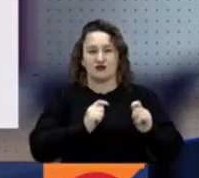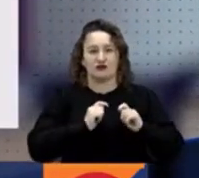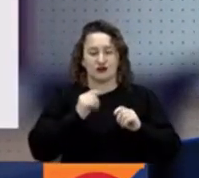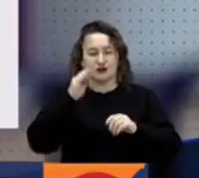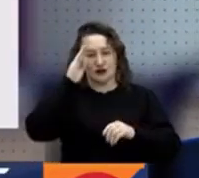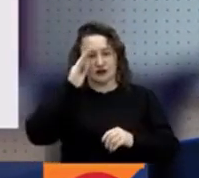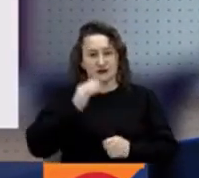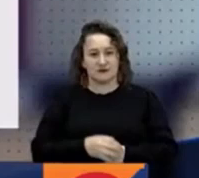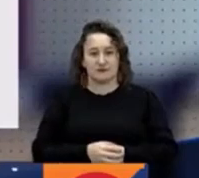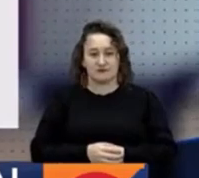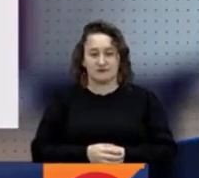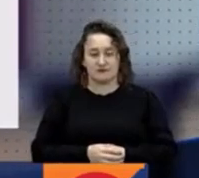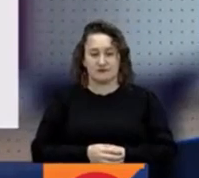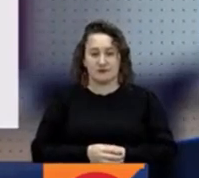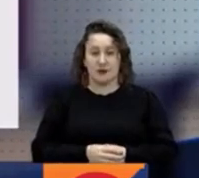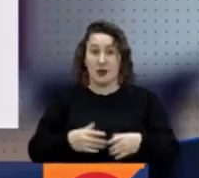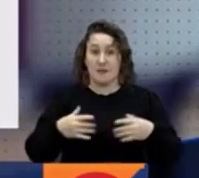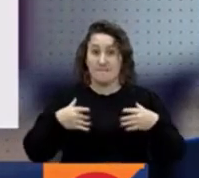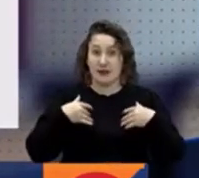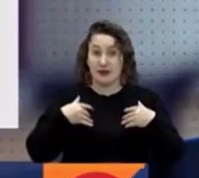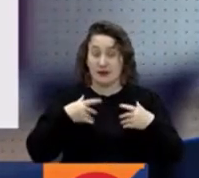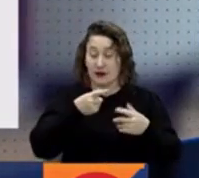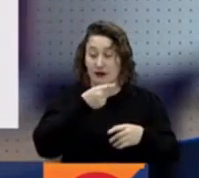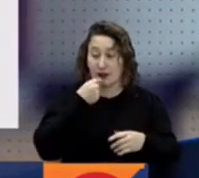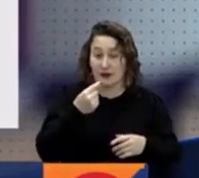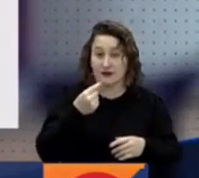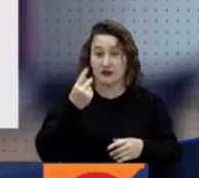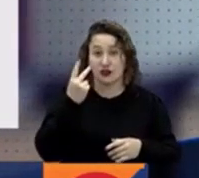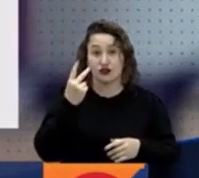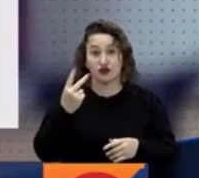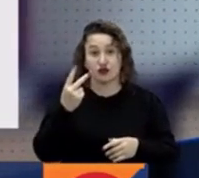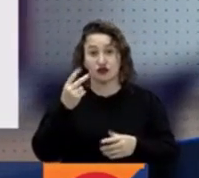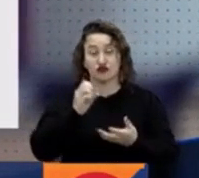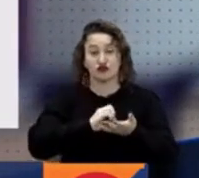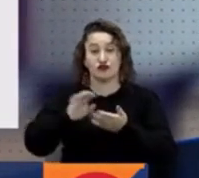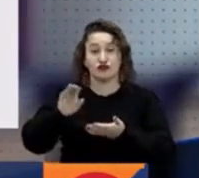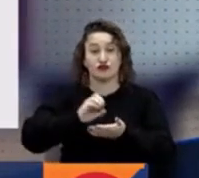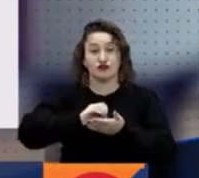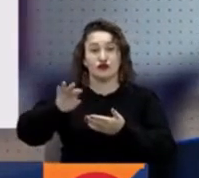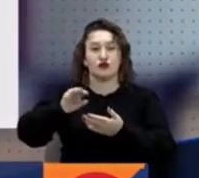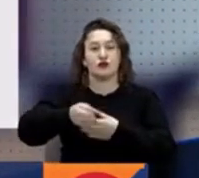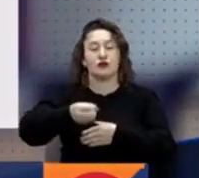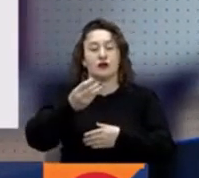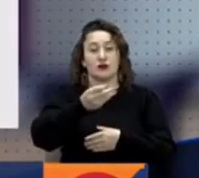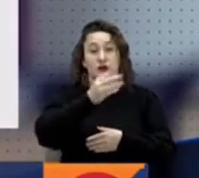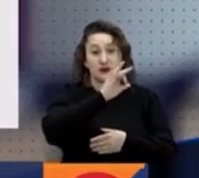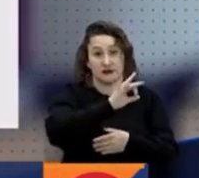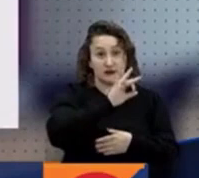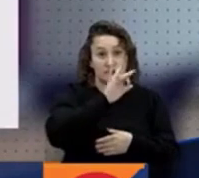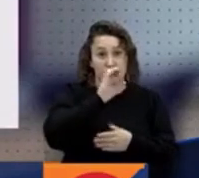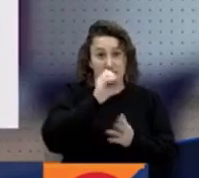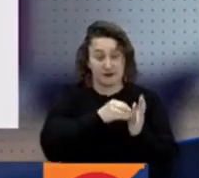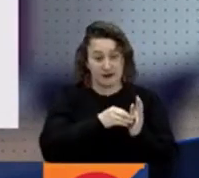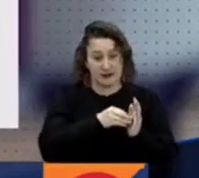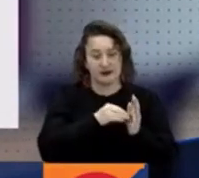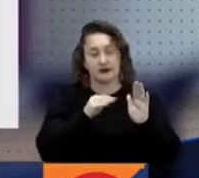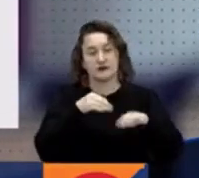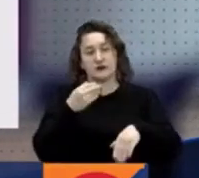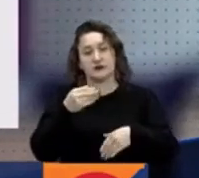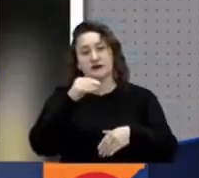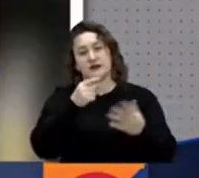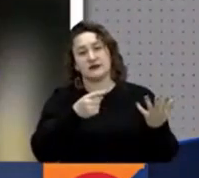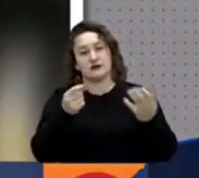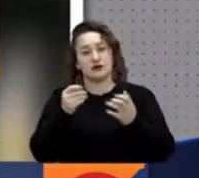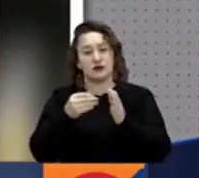dice, y llegó las voucher, que se presentaron 2 transferencias, una inicialmente por 330.000 pesos y la otra por